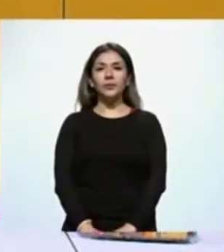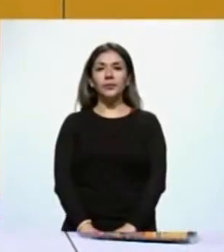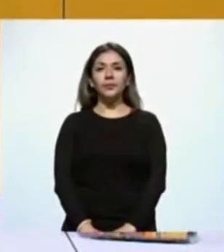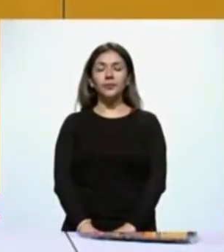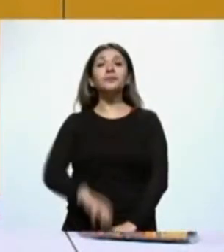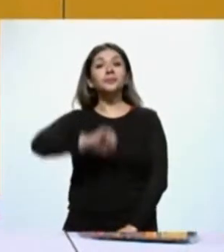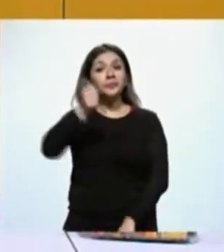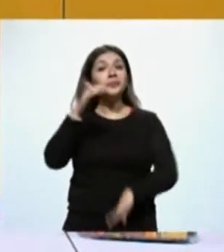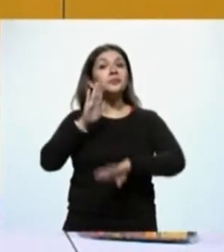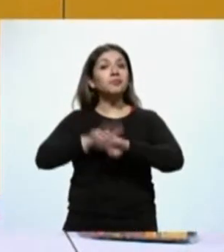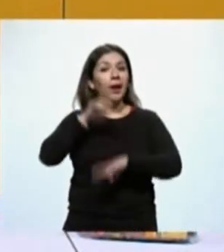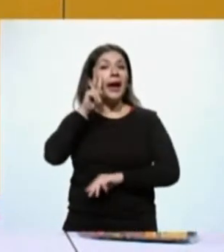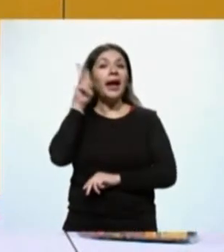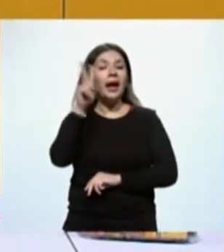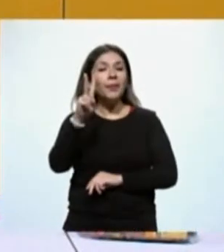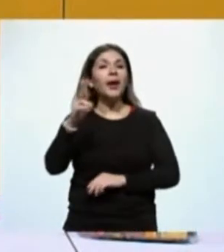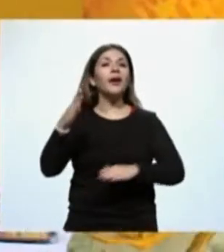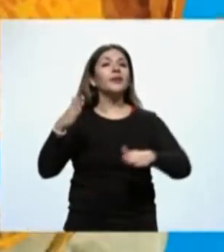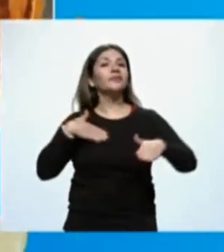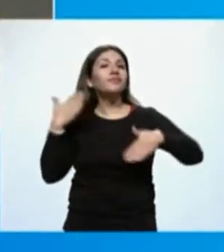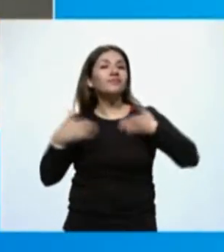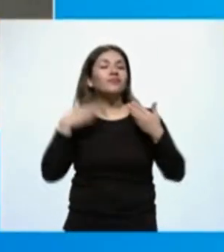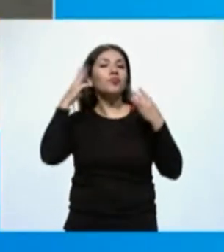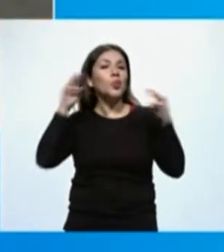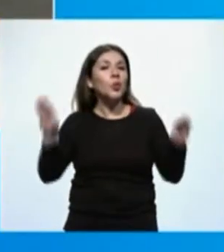Continuemos disfrutando de la música y la poesía.